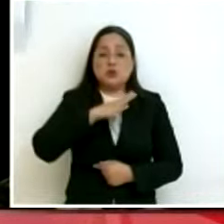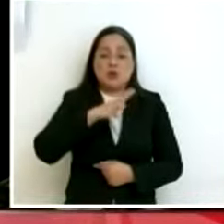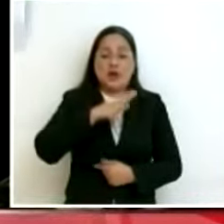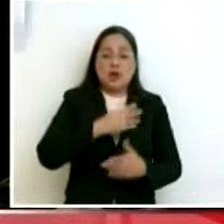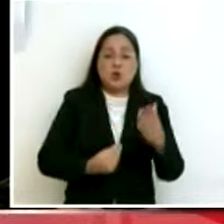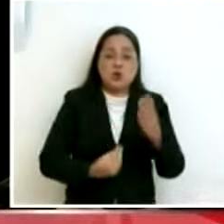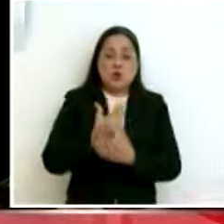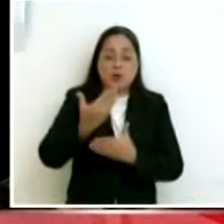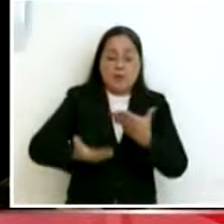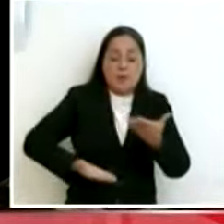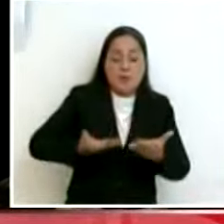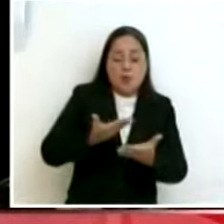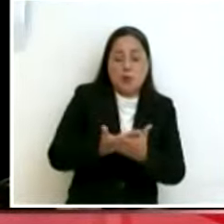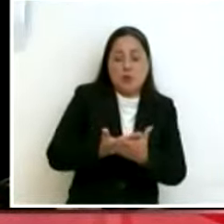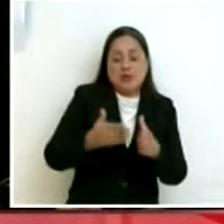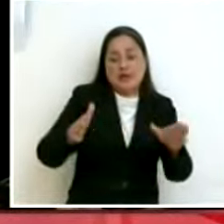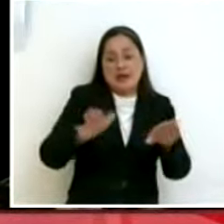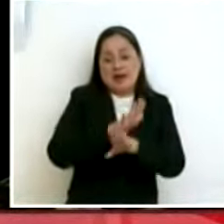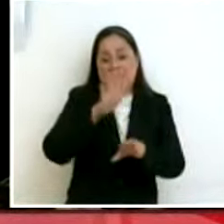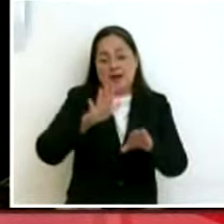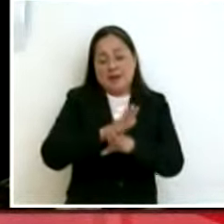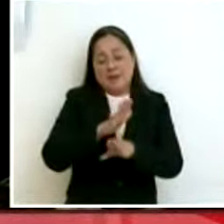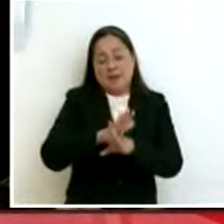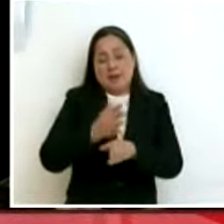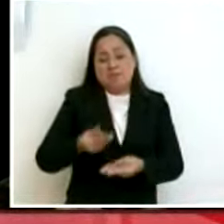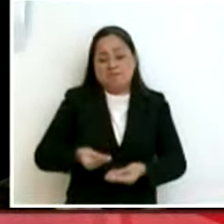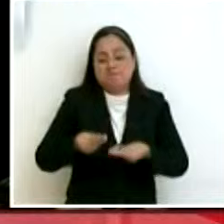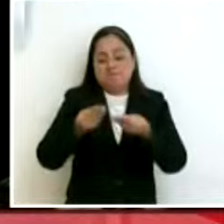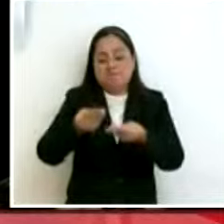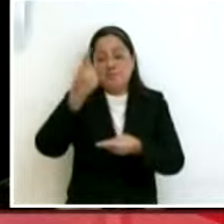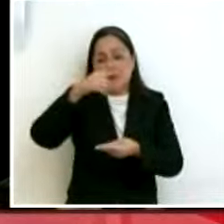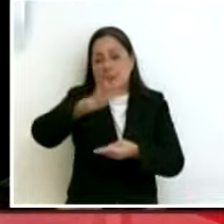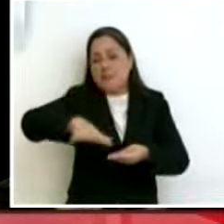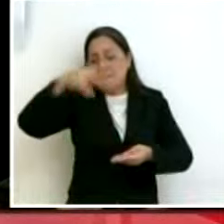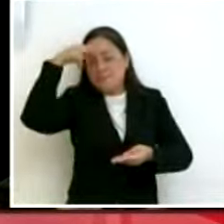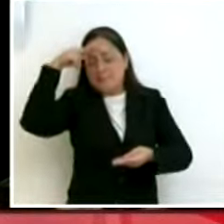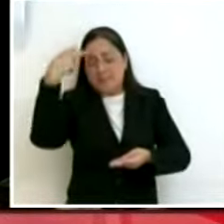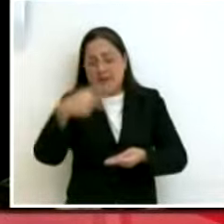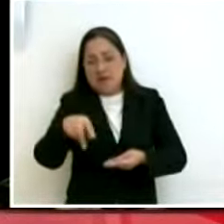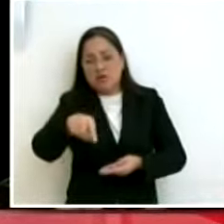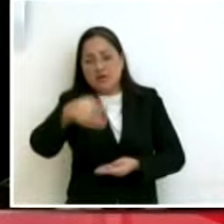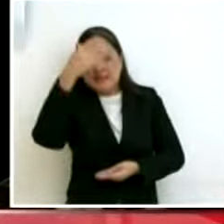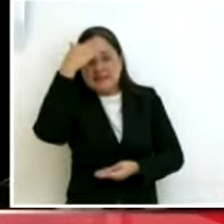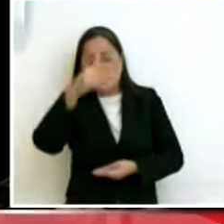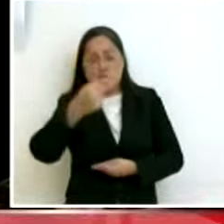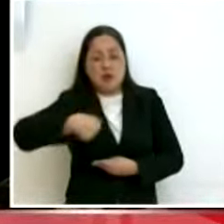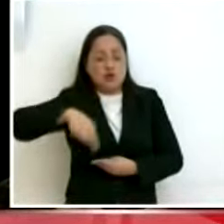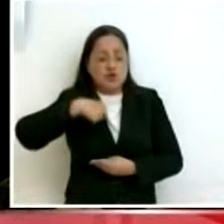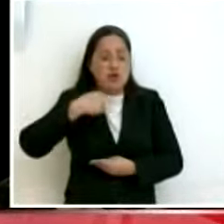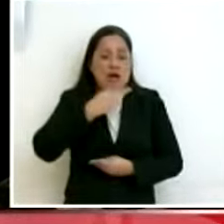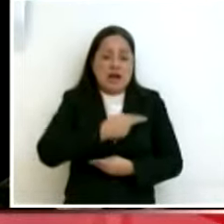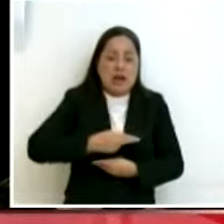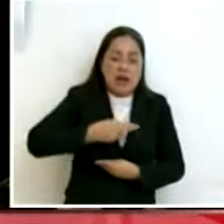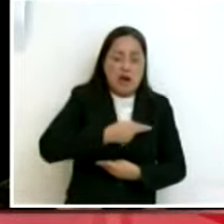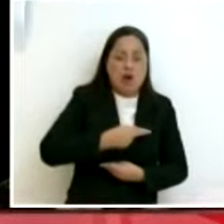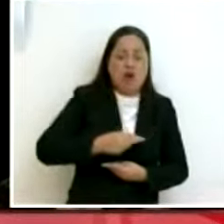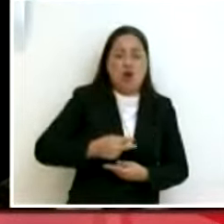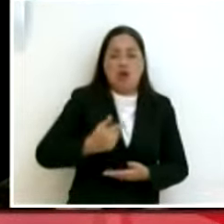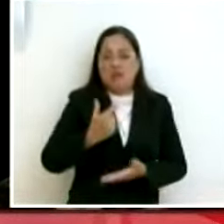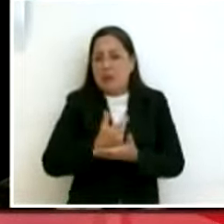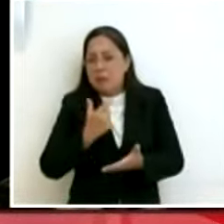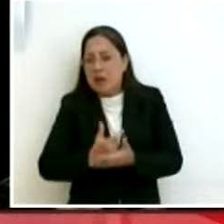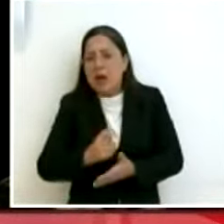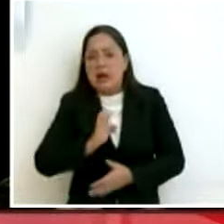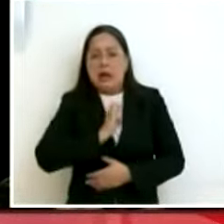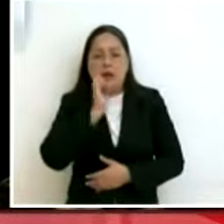proponemos esta extraordinaria reforma al pueblo de México, no basados en el rencor, ni en la revancha, ni en